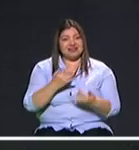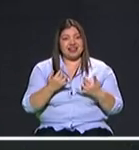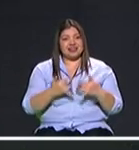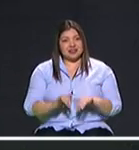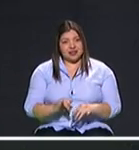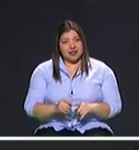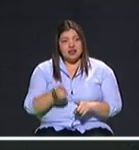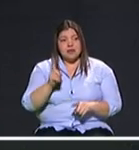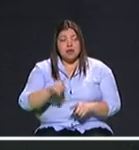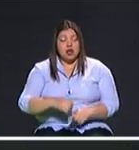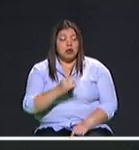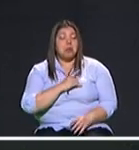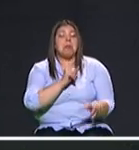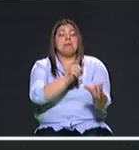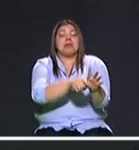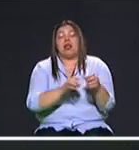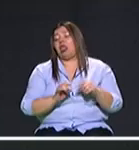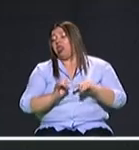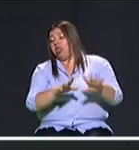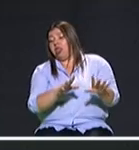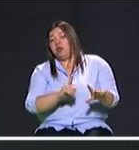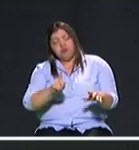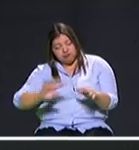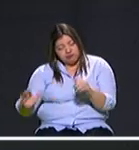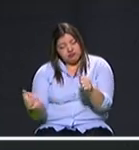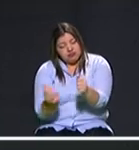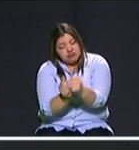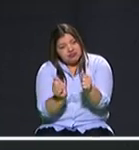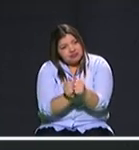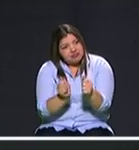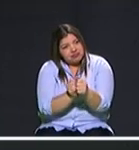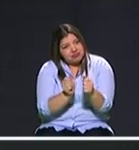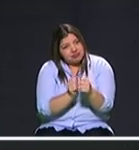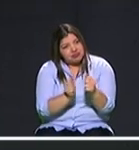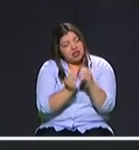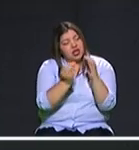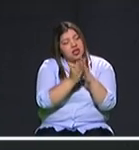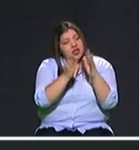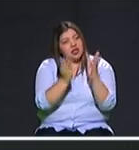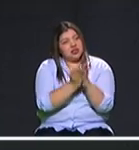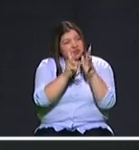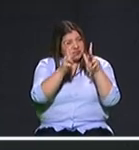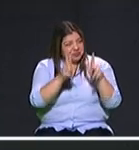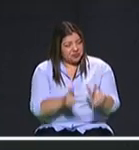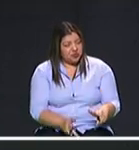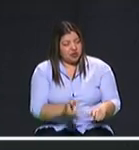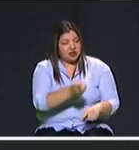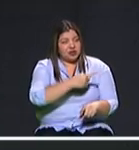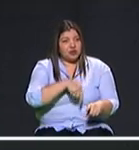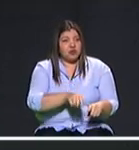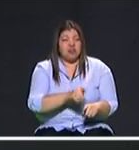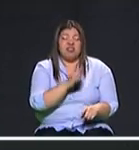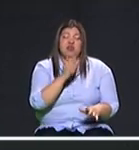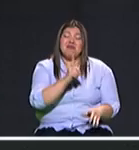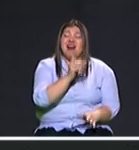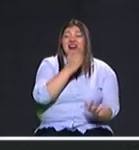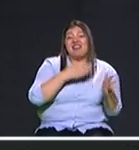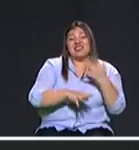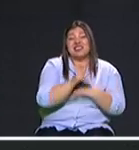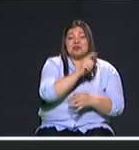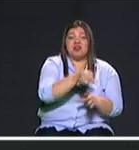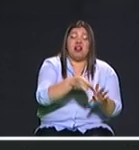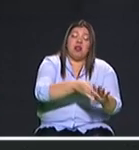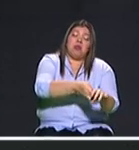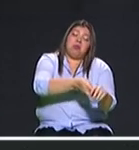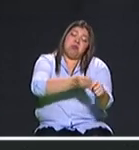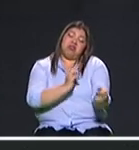acompañar a los estudiantes para que tengan todas las condiciones para cursar su educación superior a veces la deserción tiene que ver con que